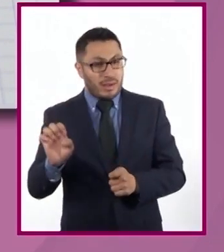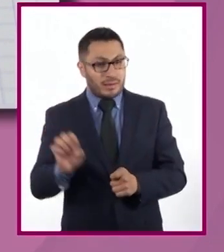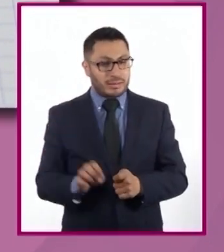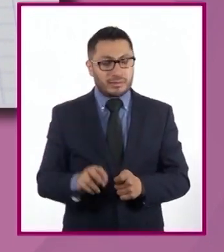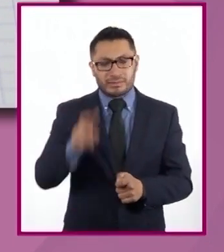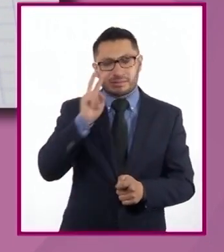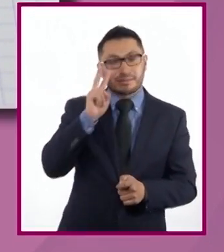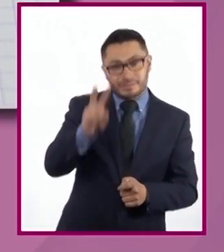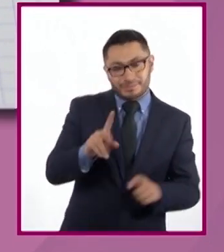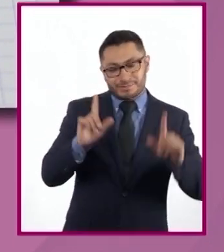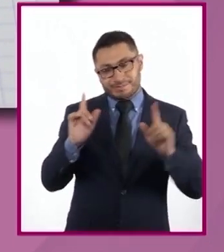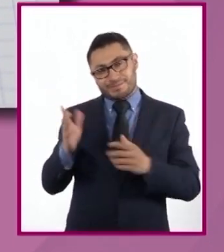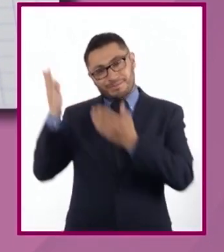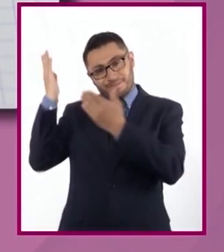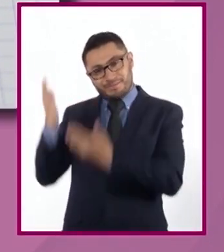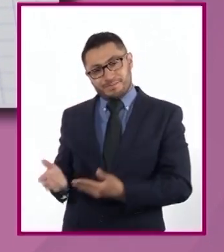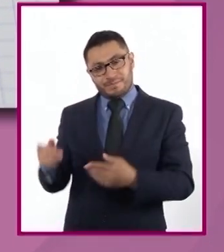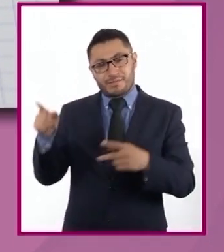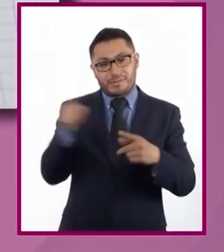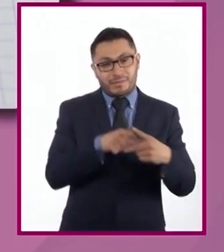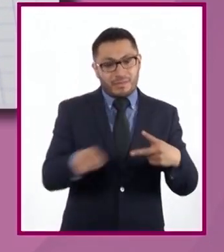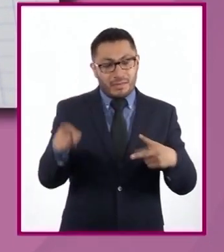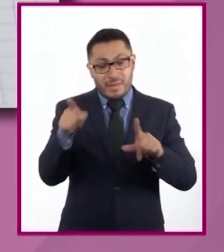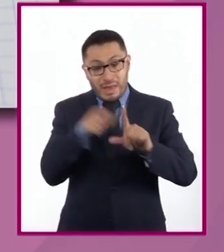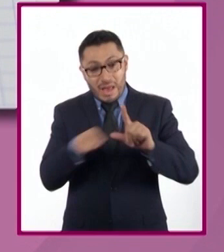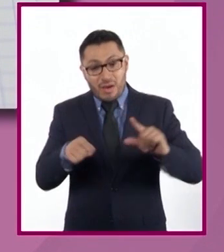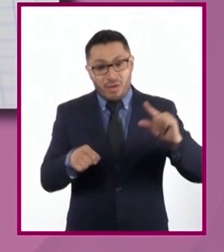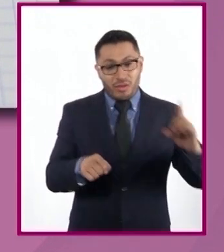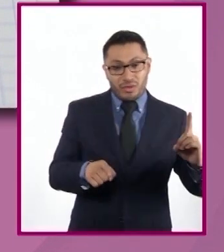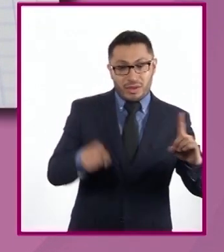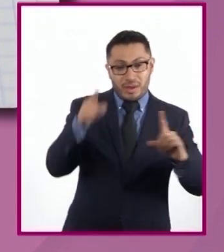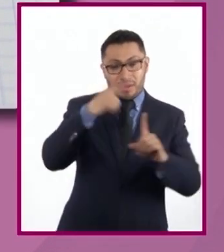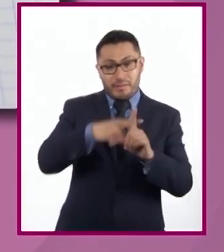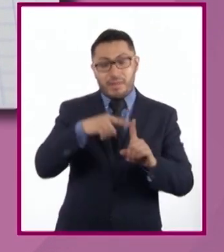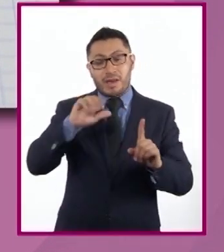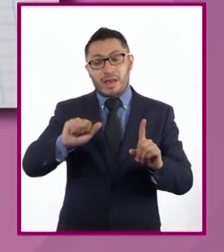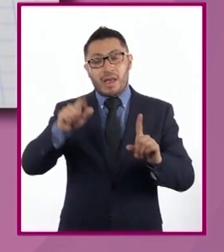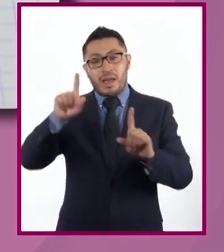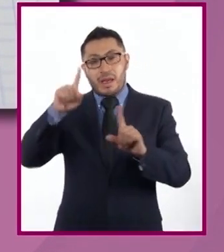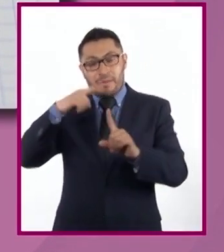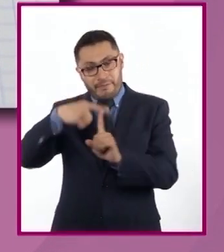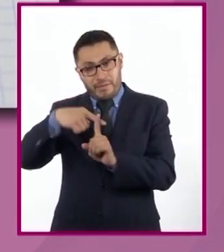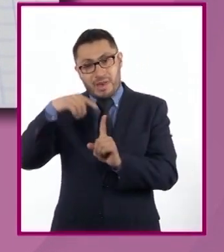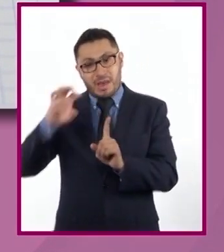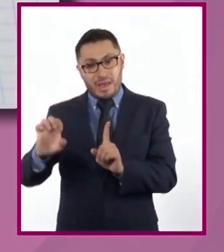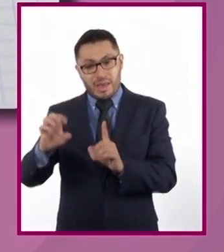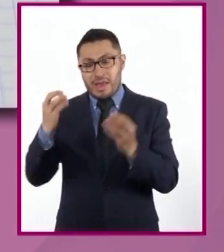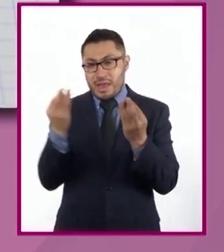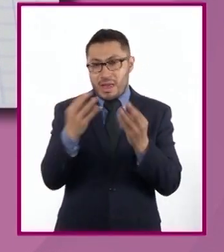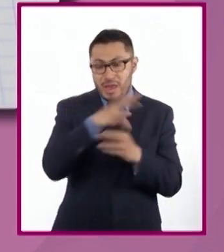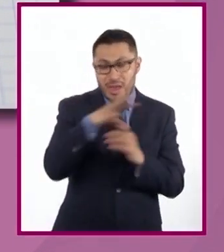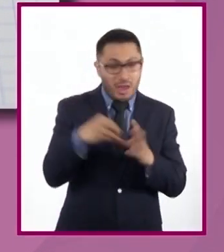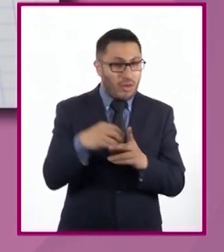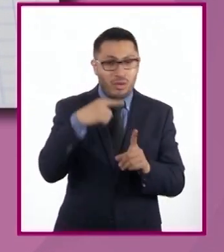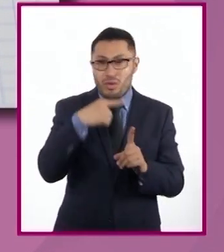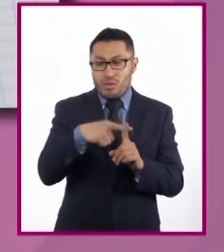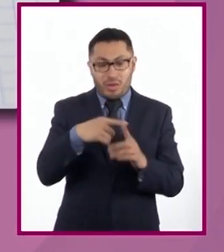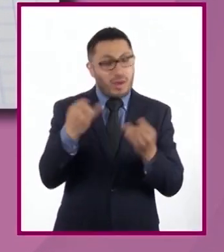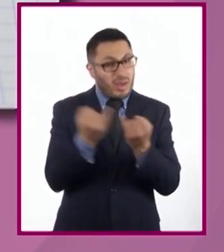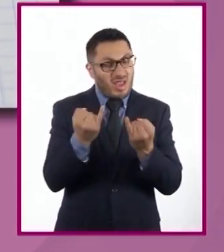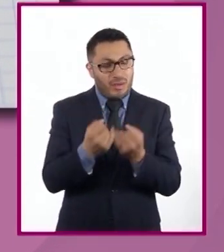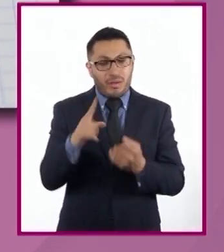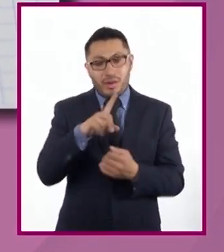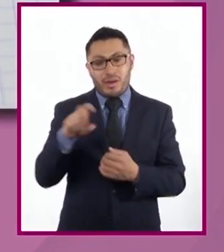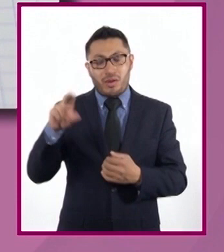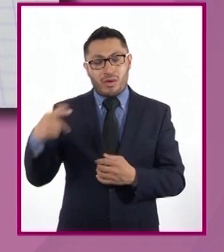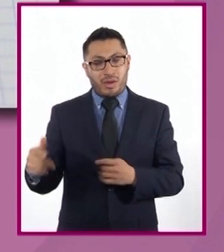Como puedes observar, el ángulo D más el ángulo A más el ángulo E es igual a 180 grados, porque